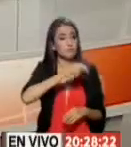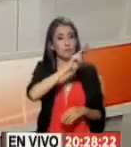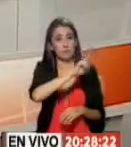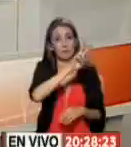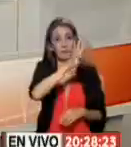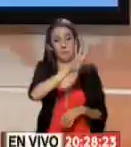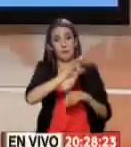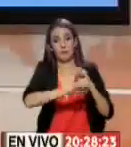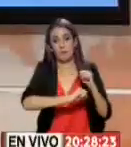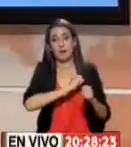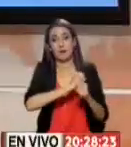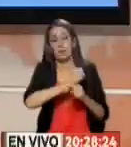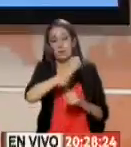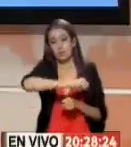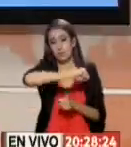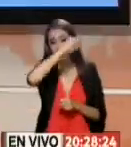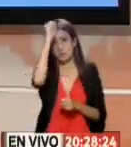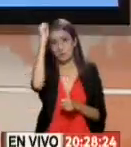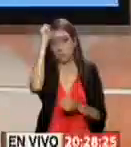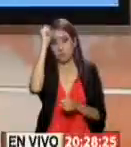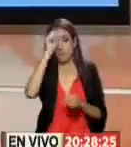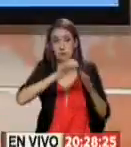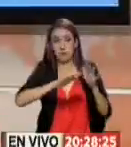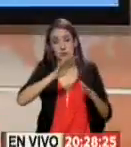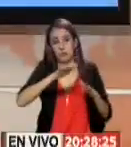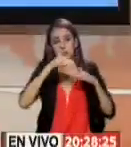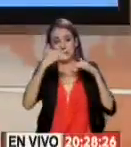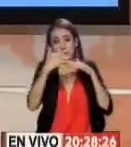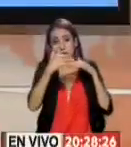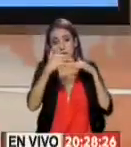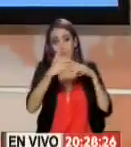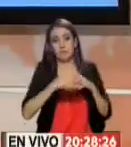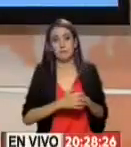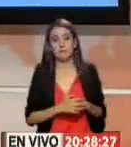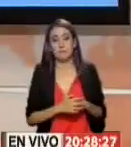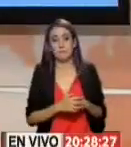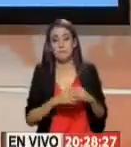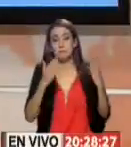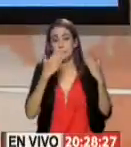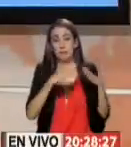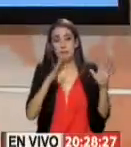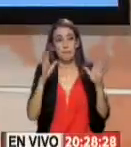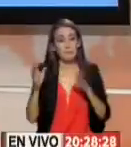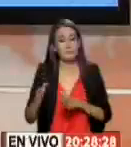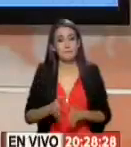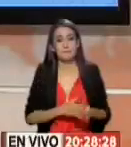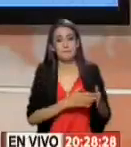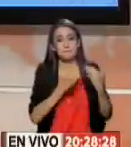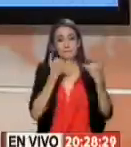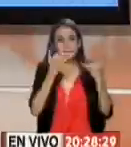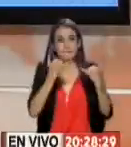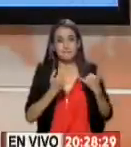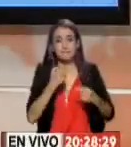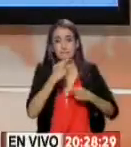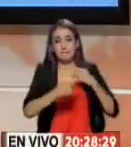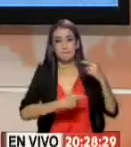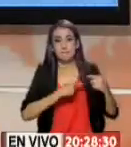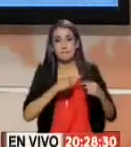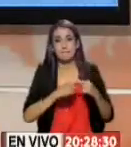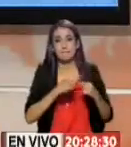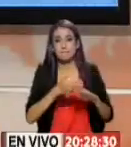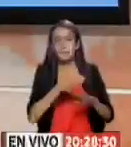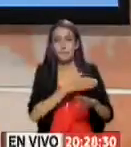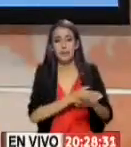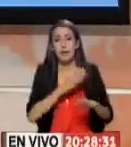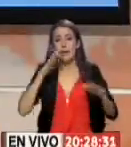24 años de esta victoria, o al menos de la guerra del CENEPA en la cordillera del Cóndor. ¿Hay alguna actividad prevista para el